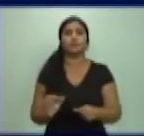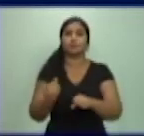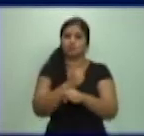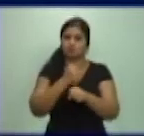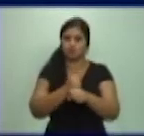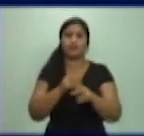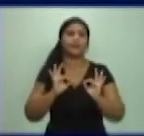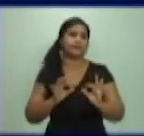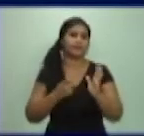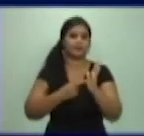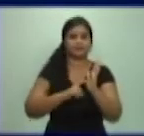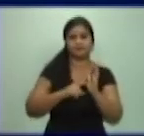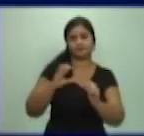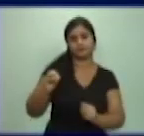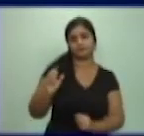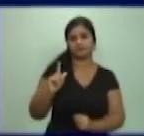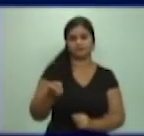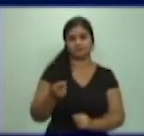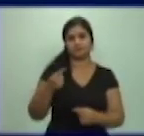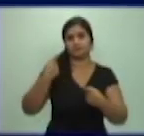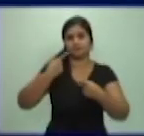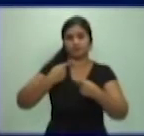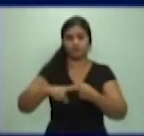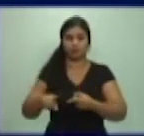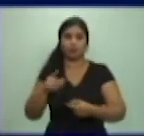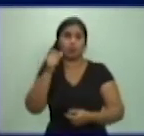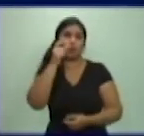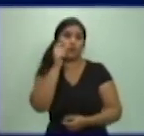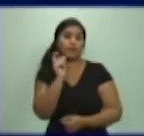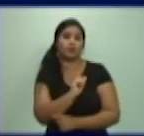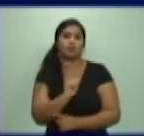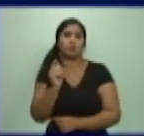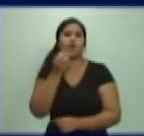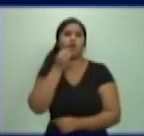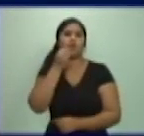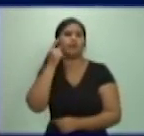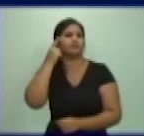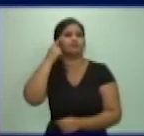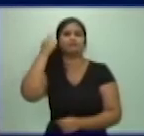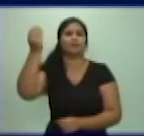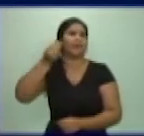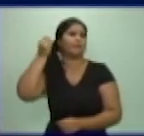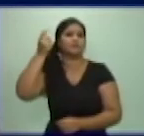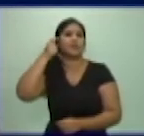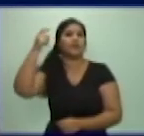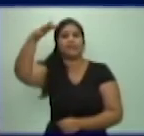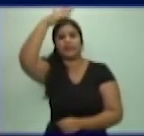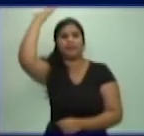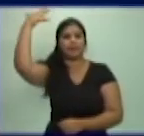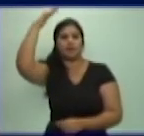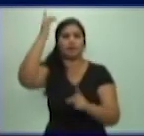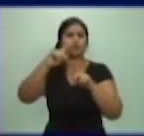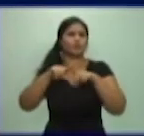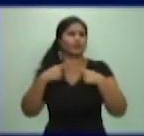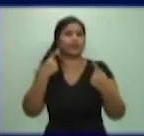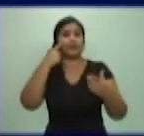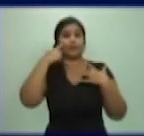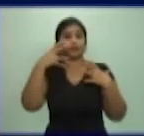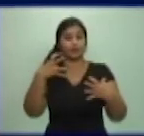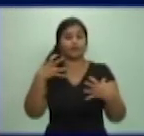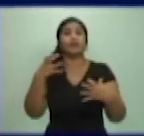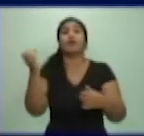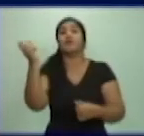finalmente, el hombre no puede calcularlo, ya terminó el texto, por tanto, debo colocar el punto final que no se me puede